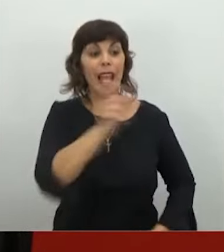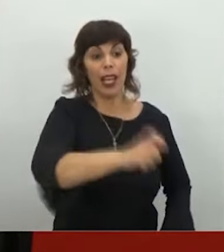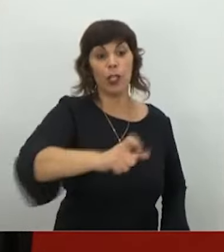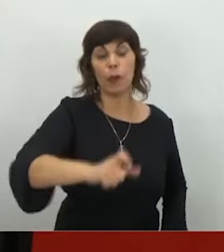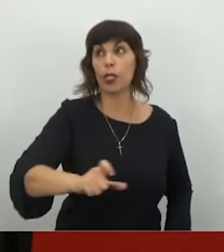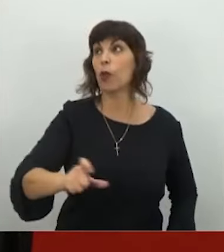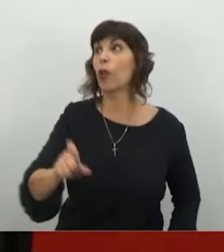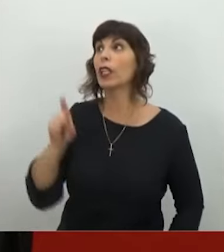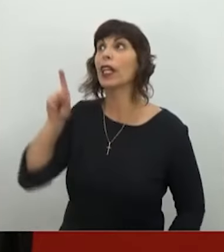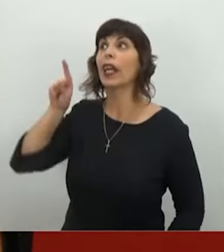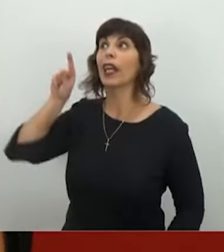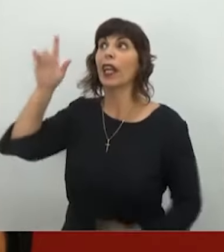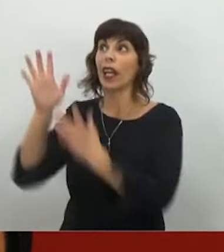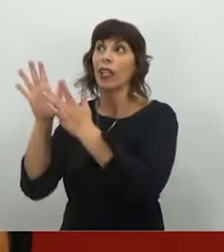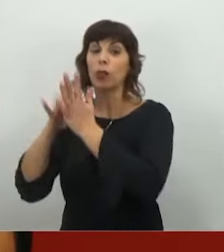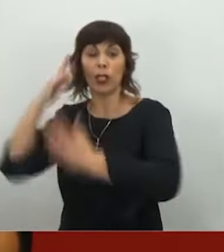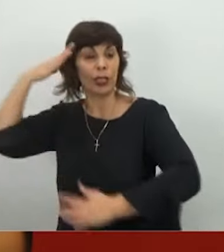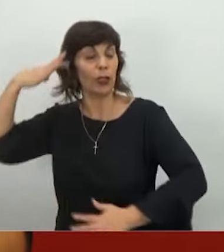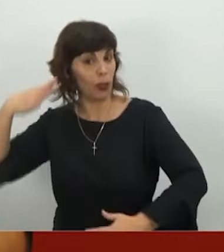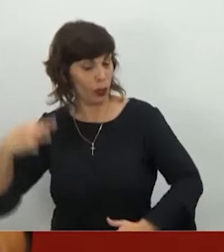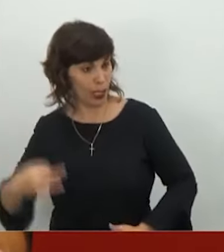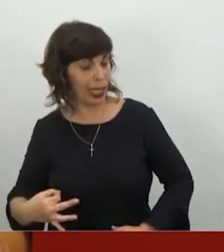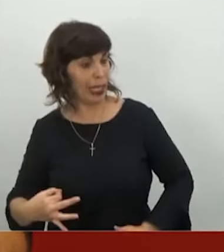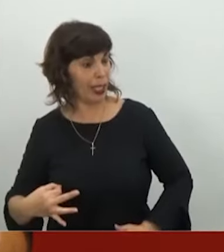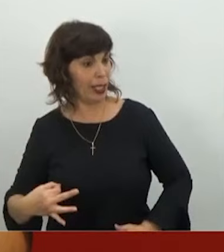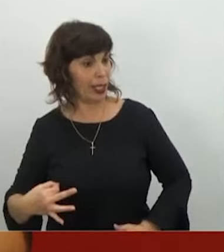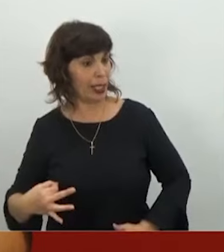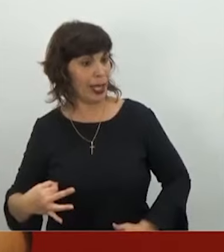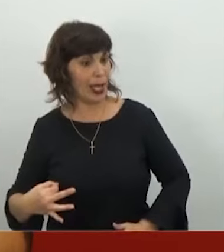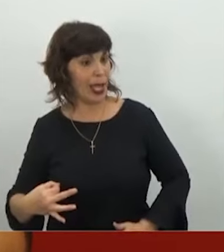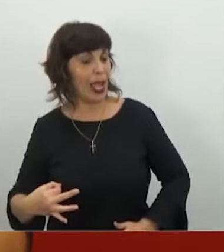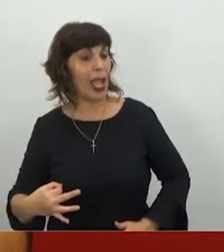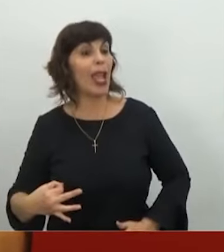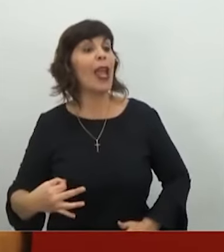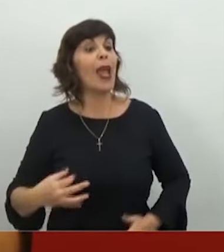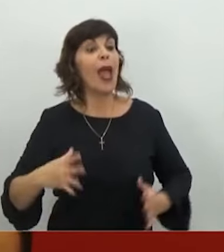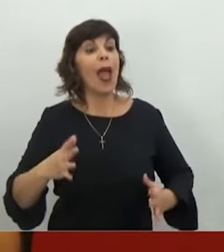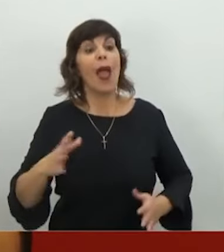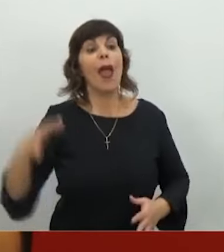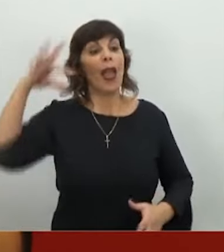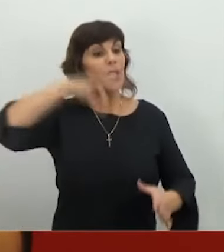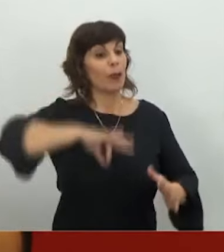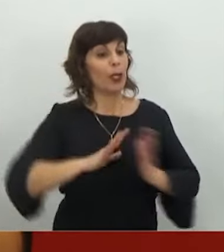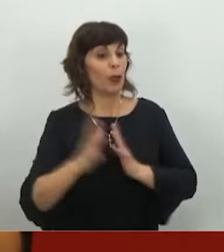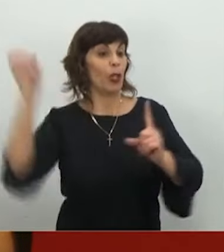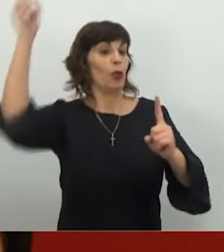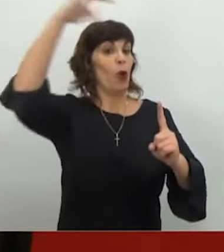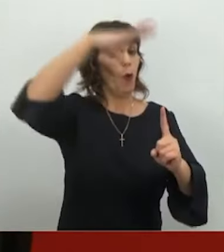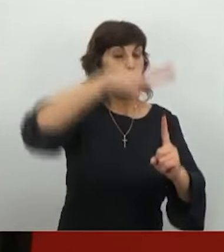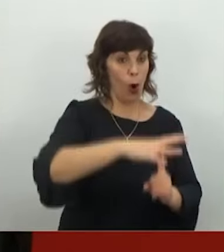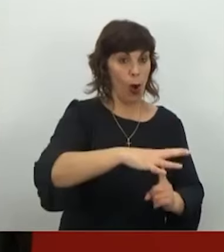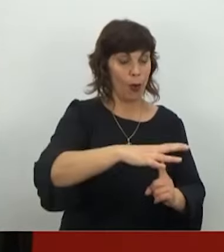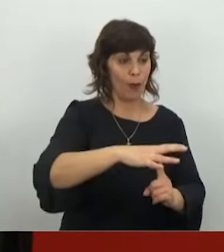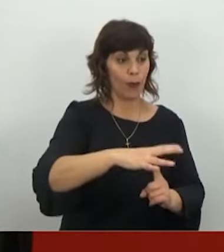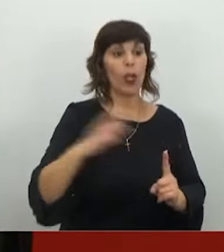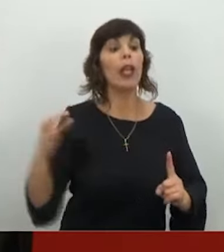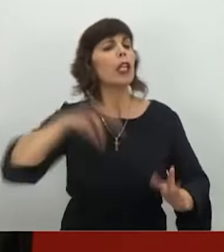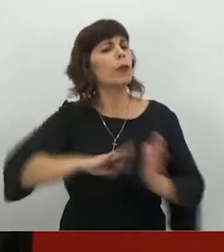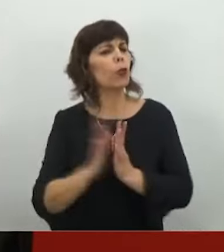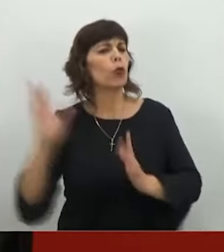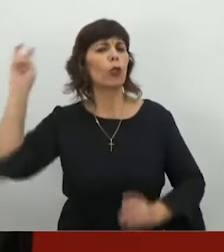él, pues aún no había venido el Espíritu Santo, porque Jesús no había sido aún